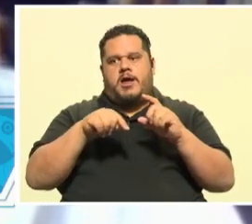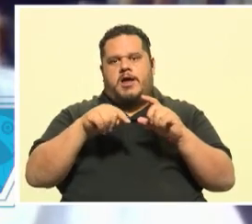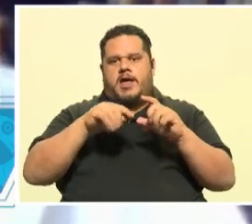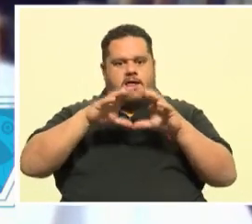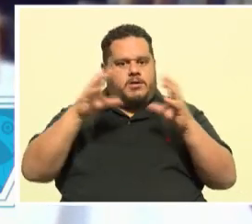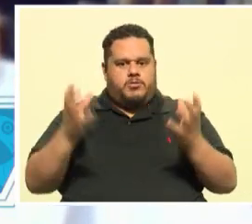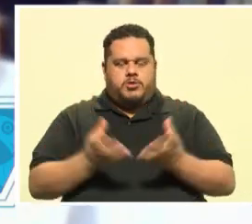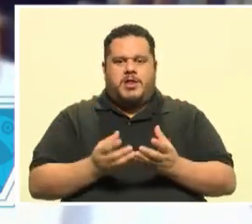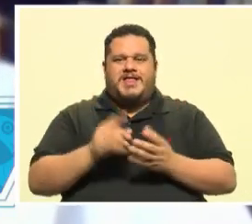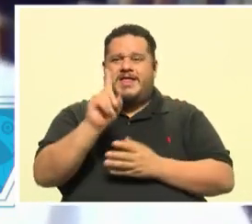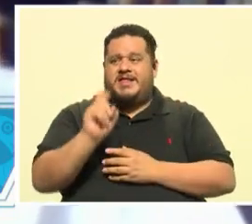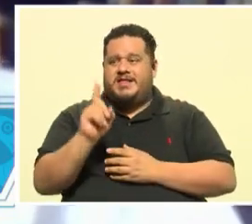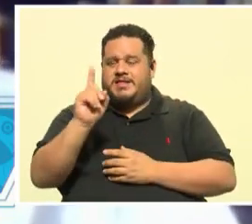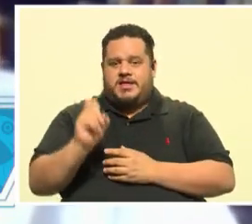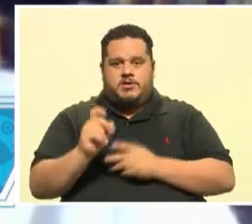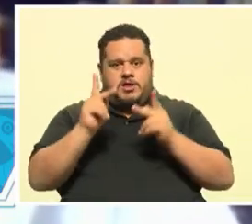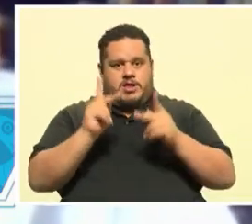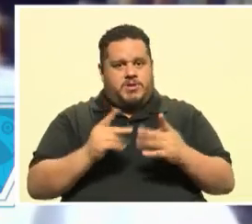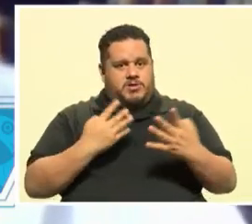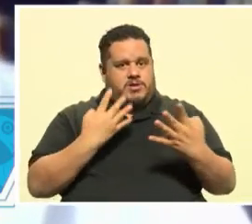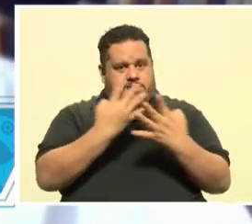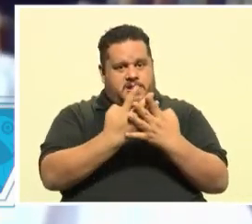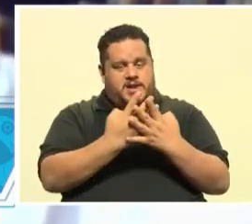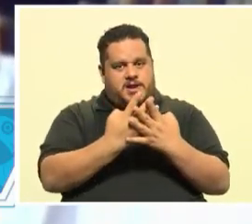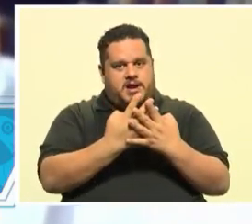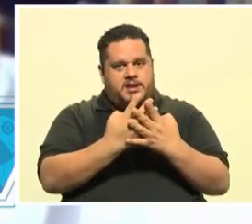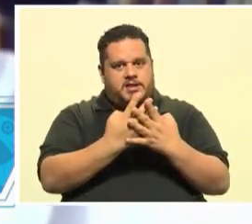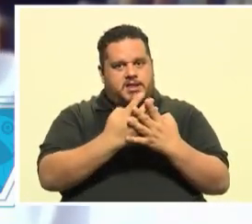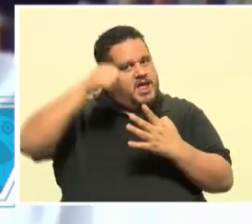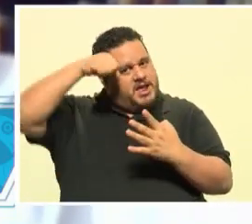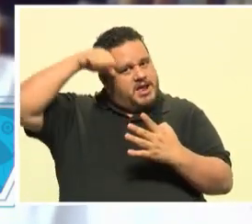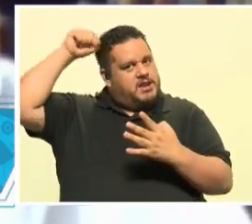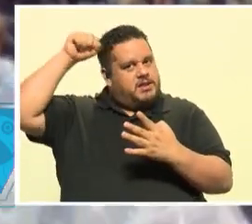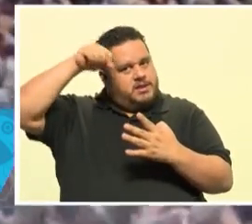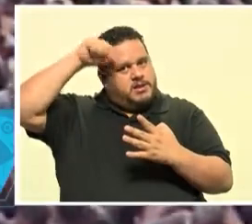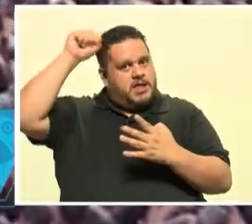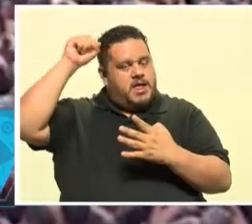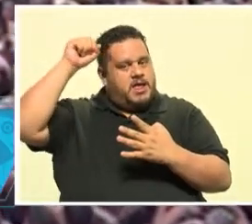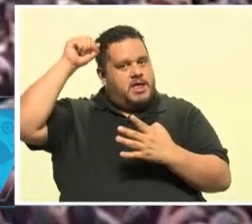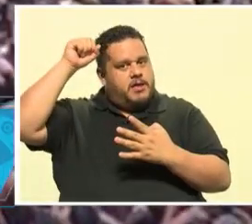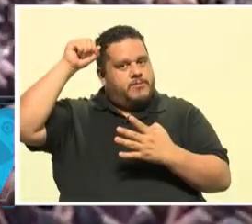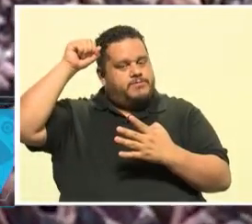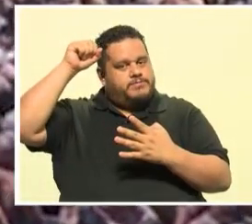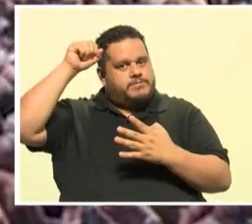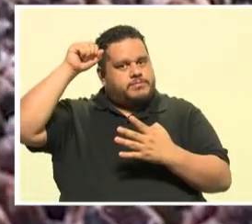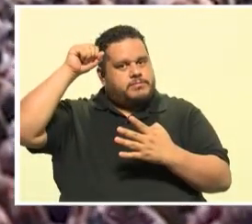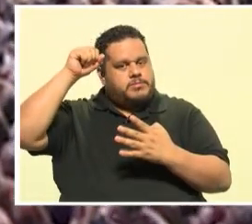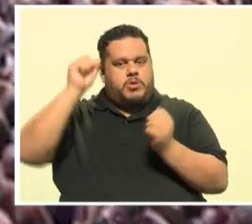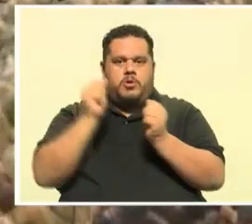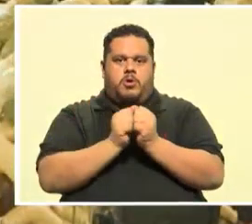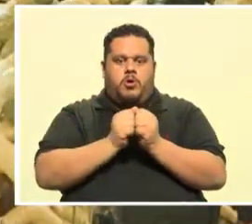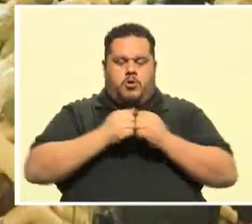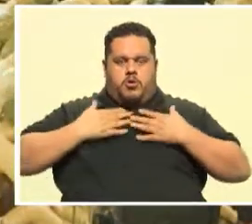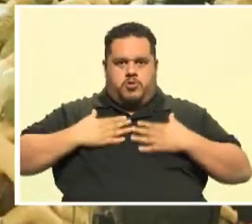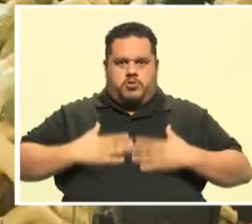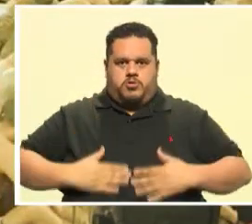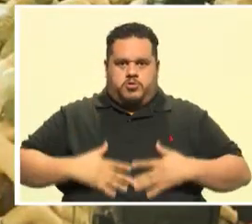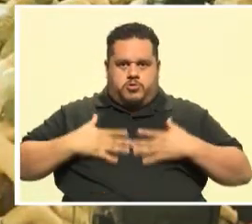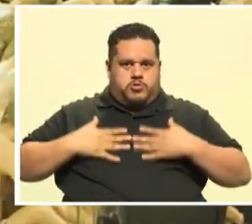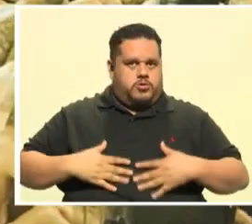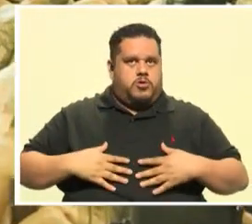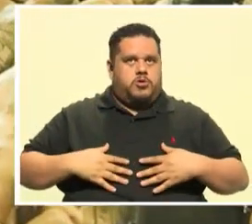puntos no autorizados de ingreso que en fronteras extensas resultan